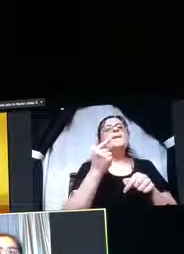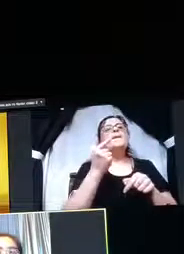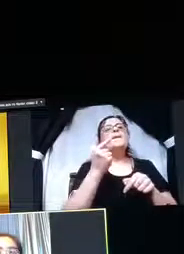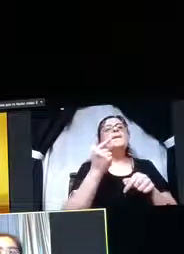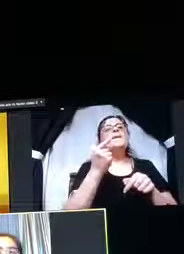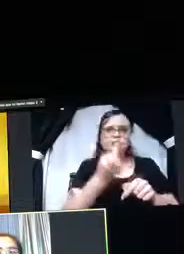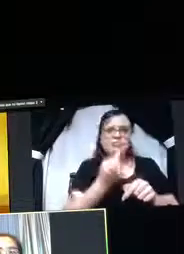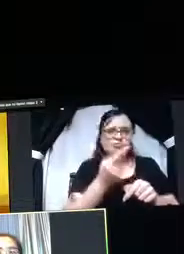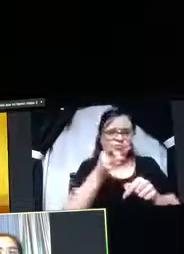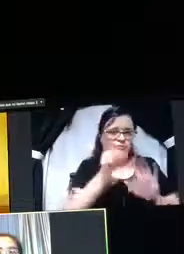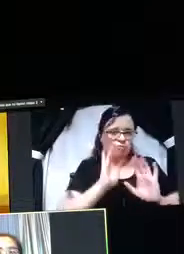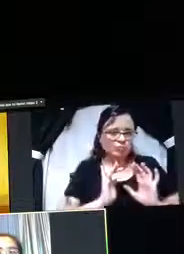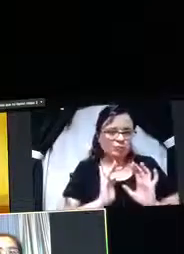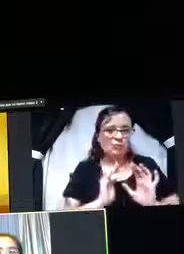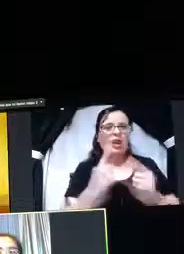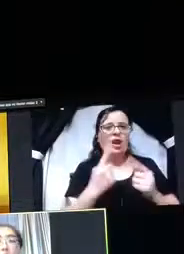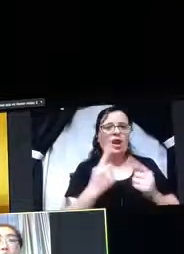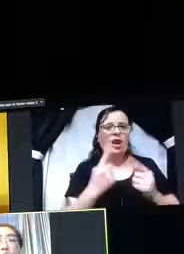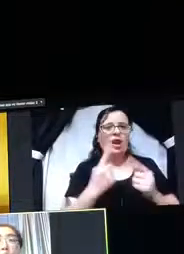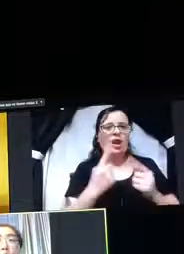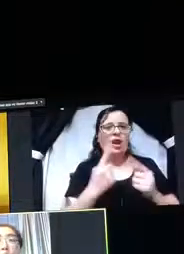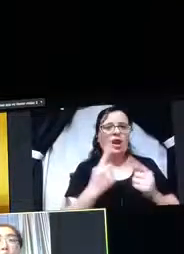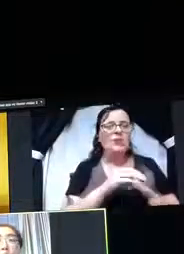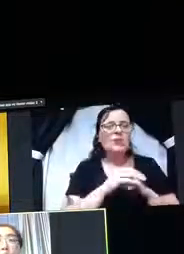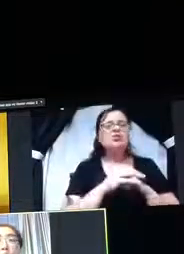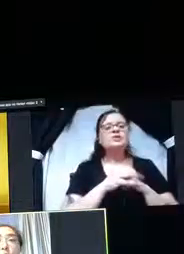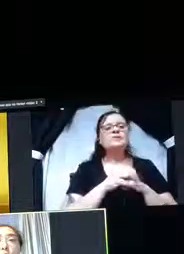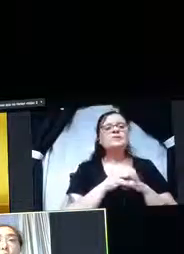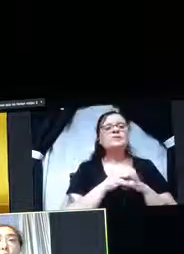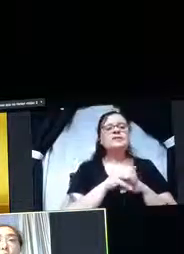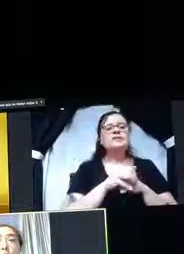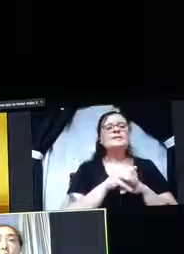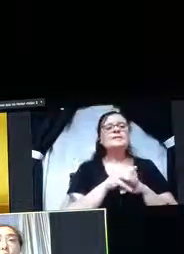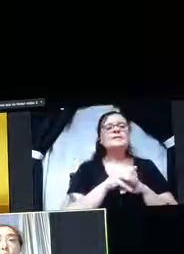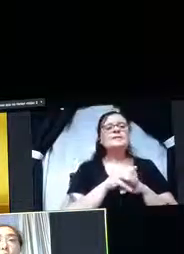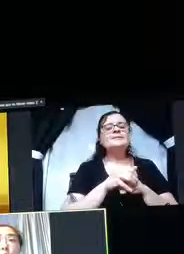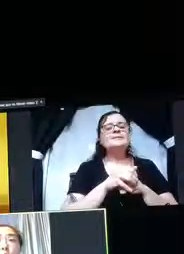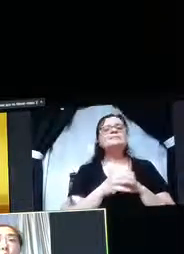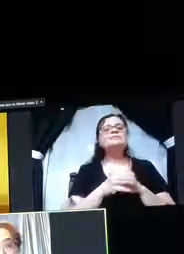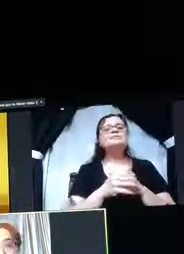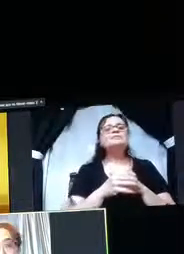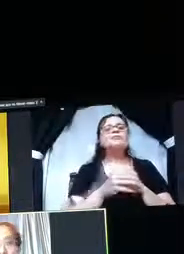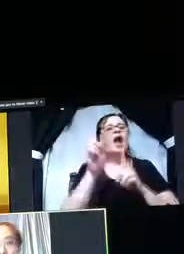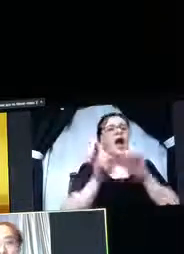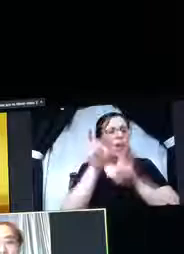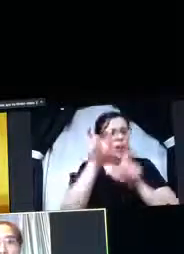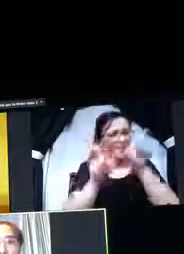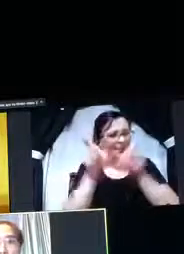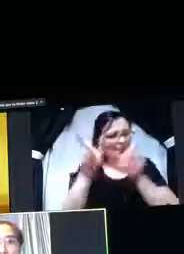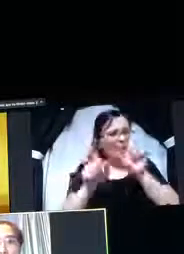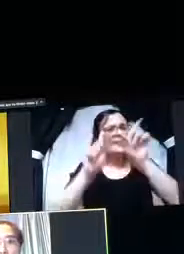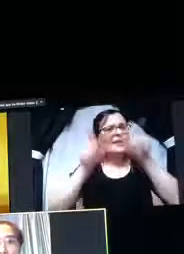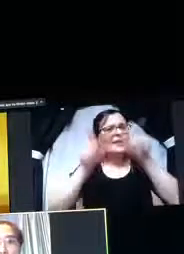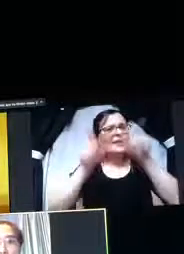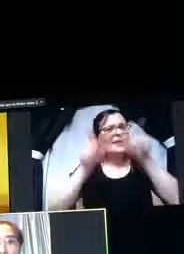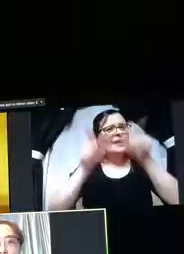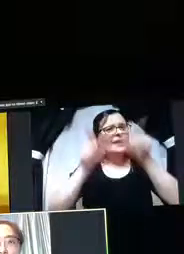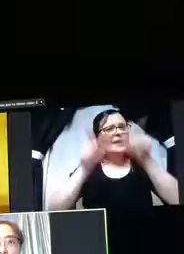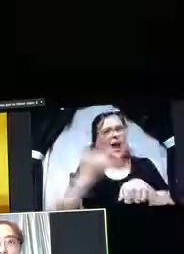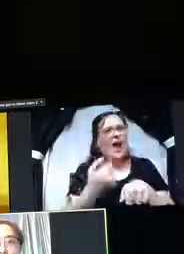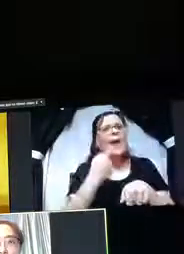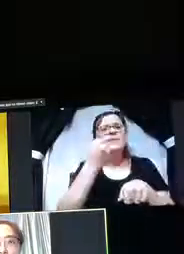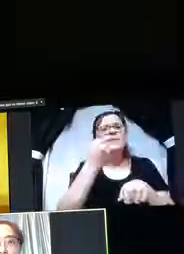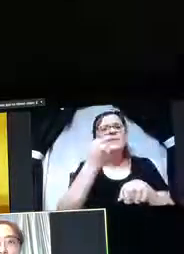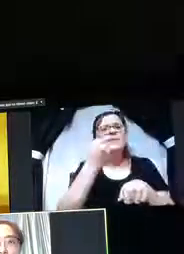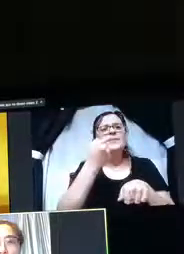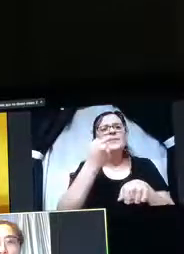haciendo, y para aquellos que estén teniendo algún tipo de consultas o algunas preguntas puntuales que quieran hacer, también las pueden hacer, así